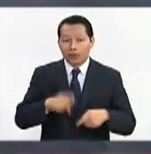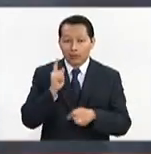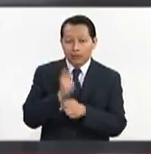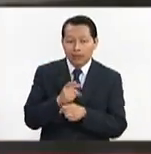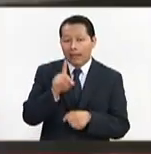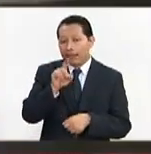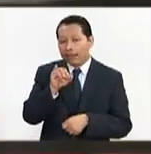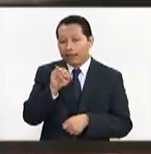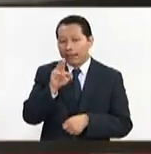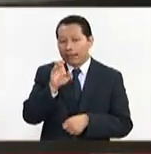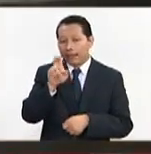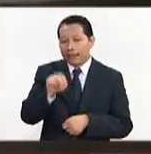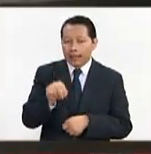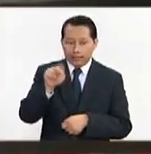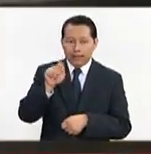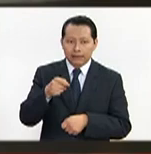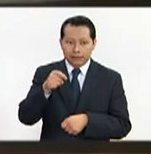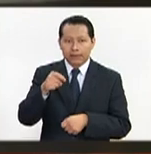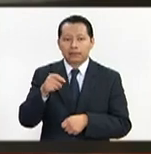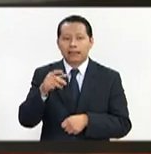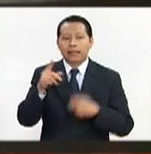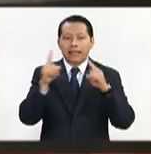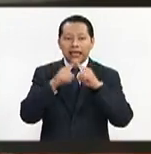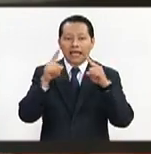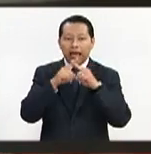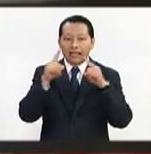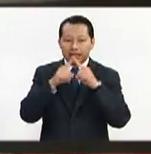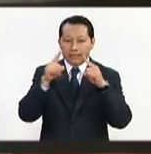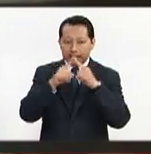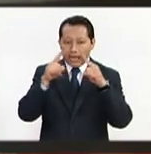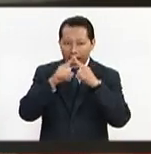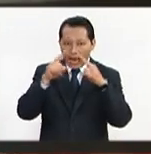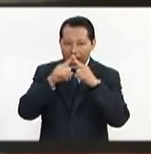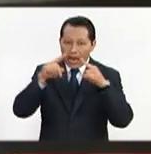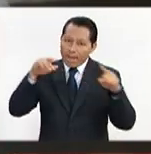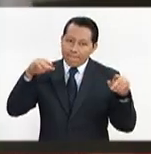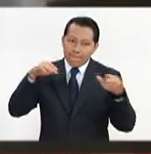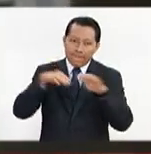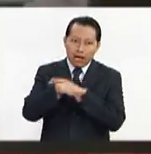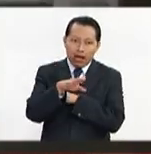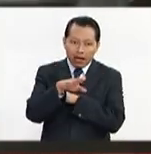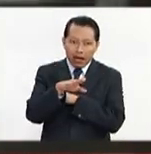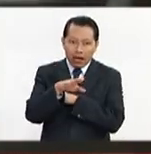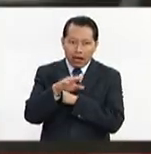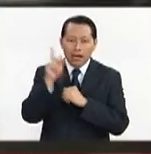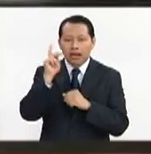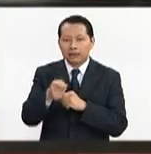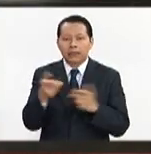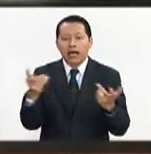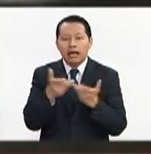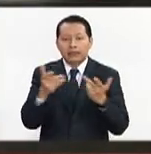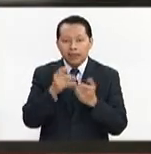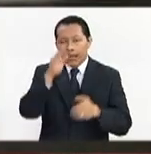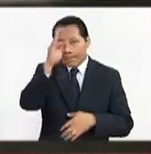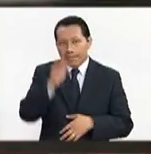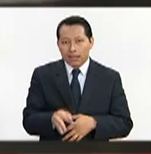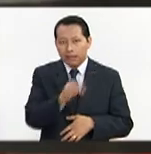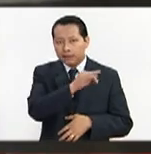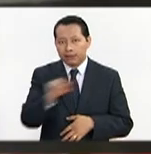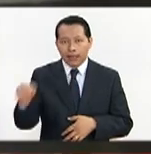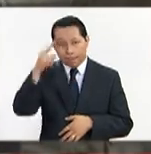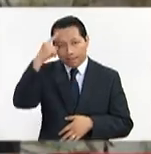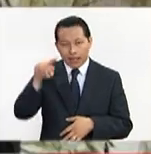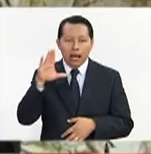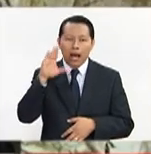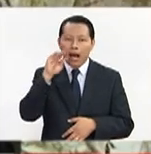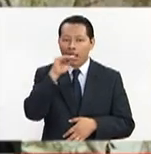como Dylan Storm Ruff irrumpiera en una iglesia de Charleston, Carolina del Sur, donde se celebraba una misa para la comunidad